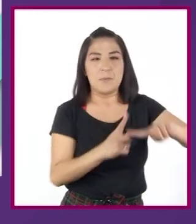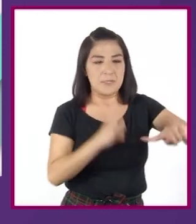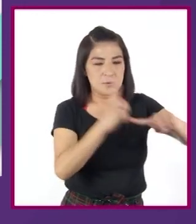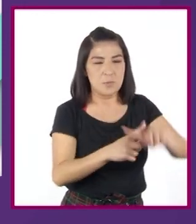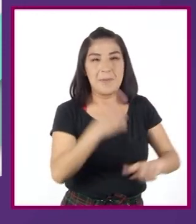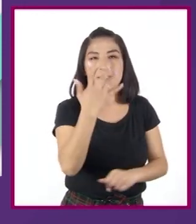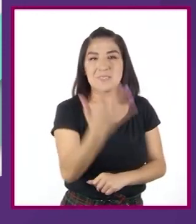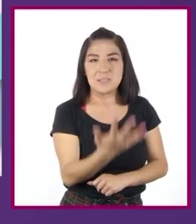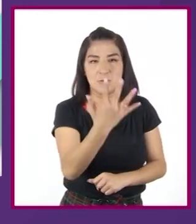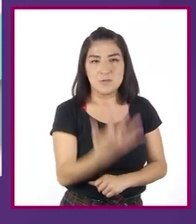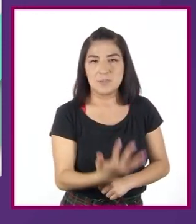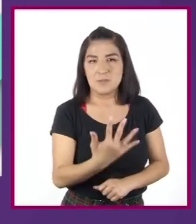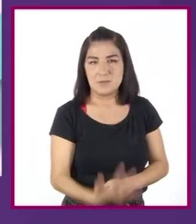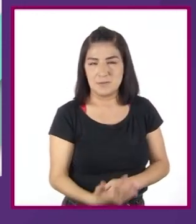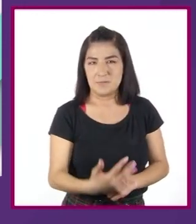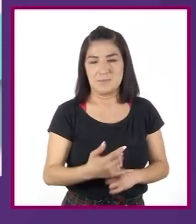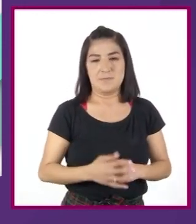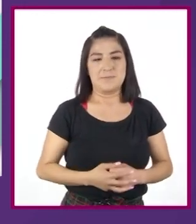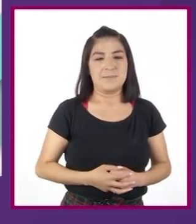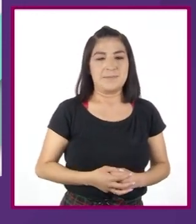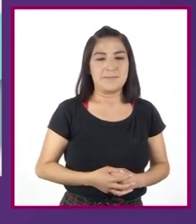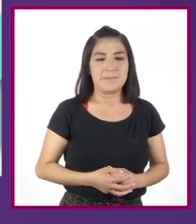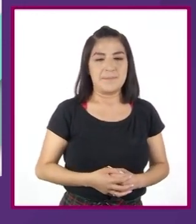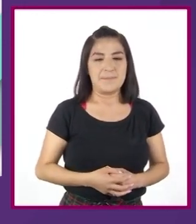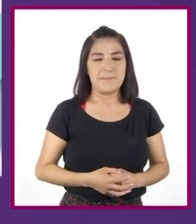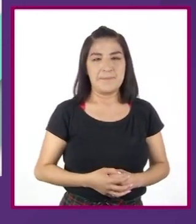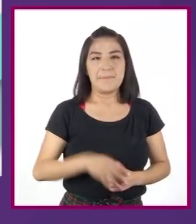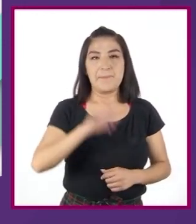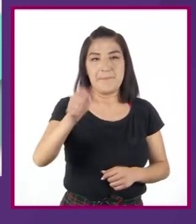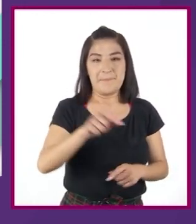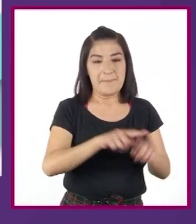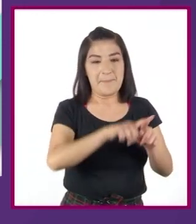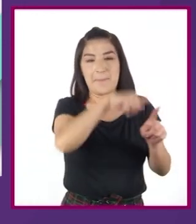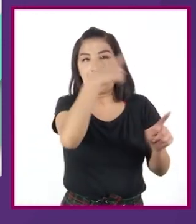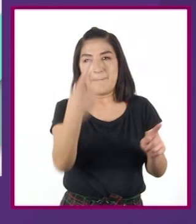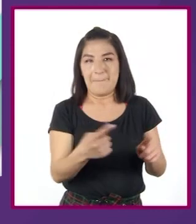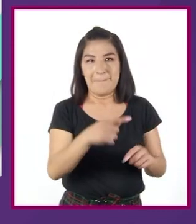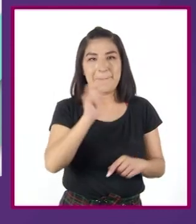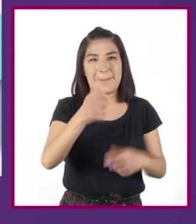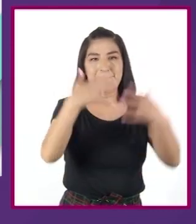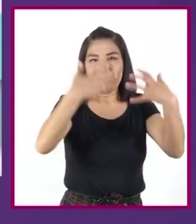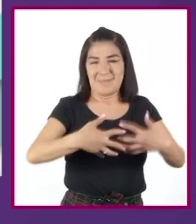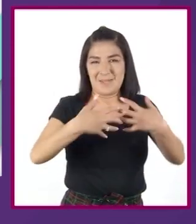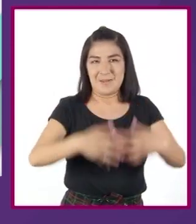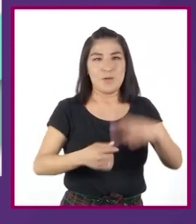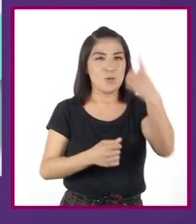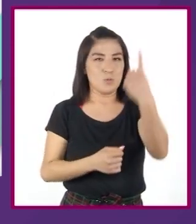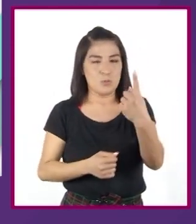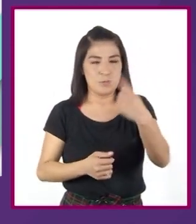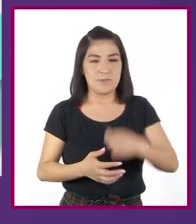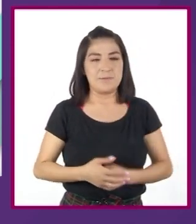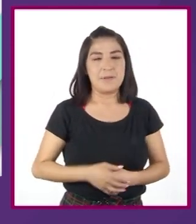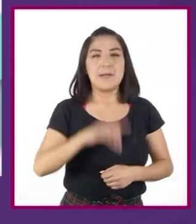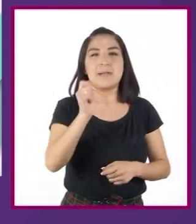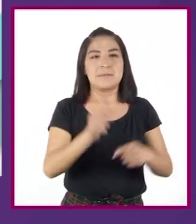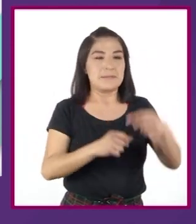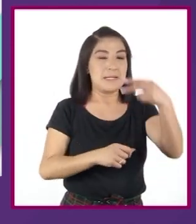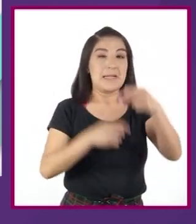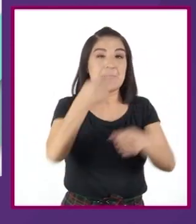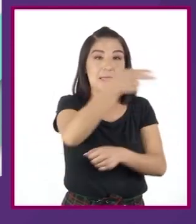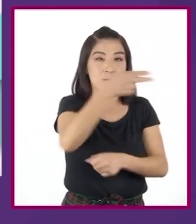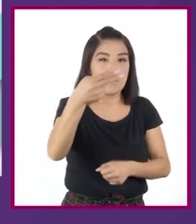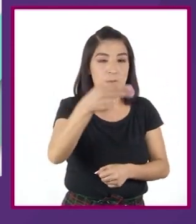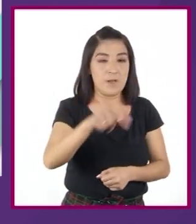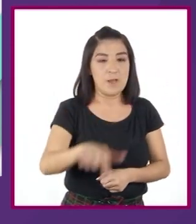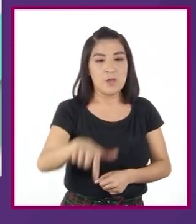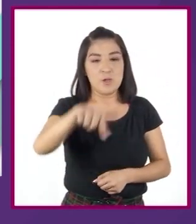celda en que se copie. Debajo de la celda máquina 1 se escribirá igual